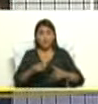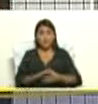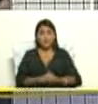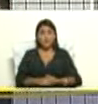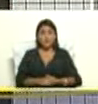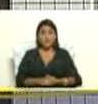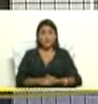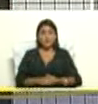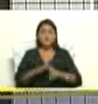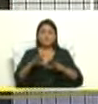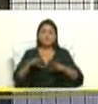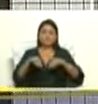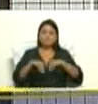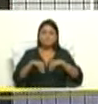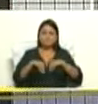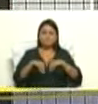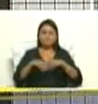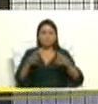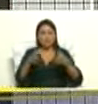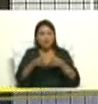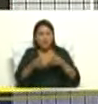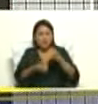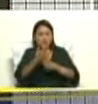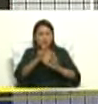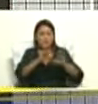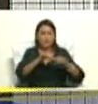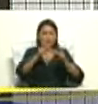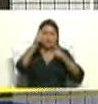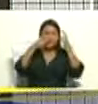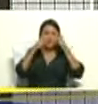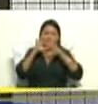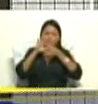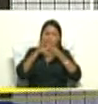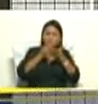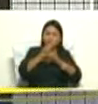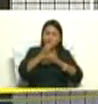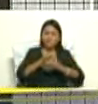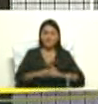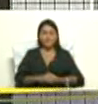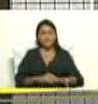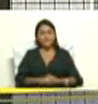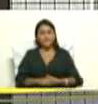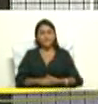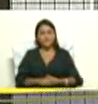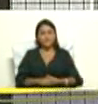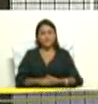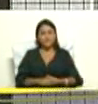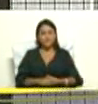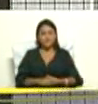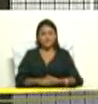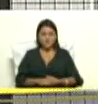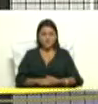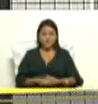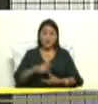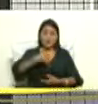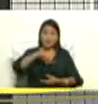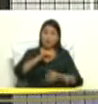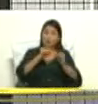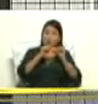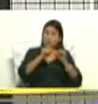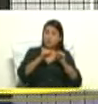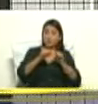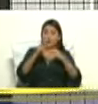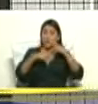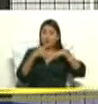asumimos como la generación fundacional que acompañó lealmente al comandante Chávez y seguimos leales con la